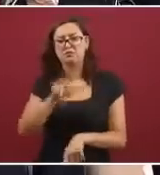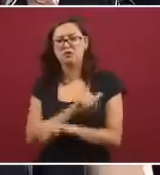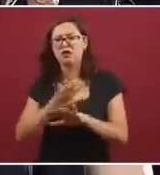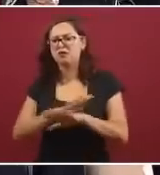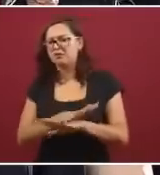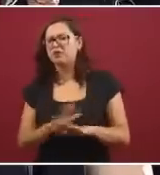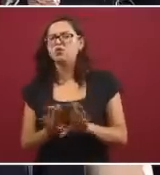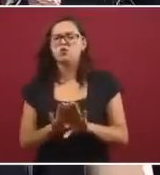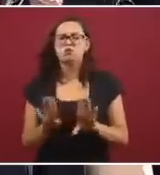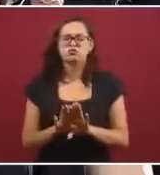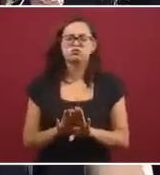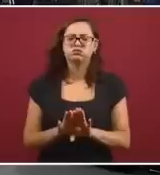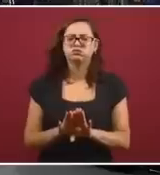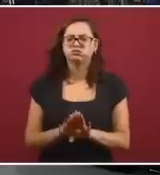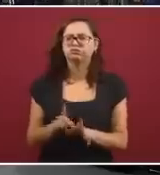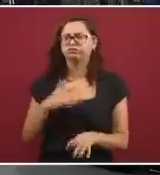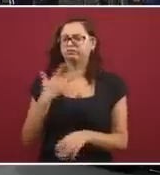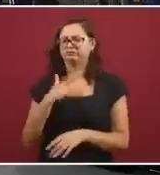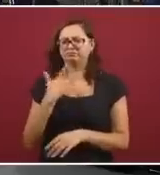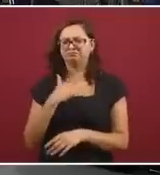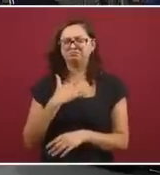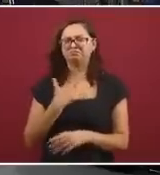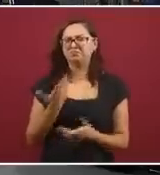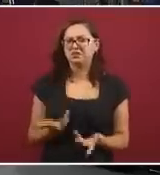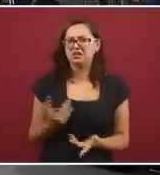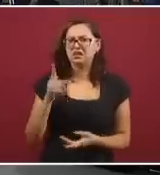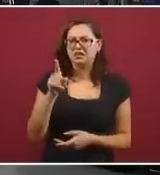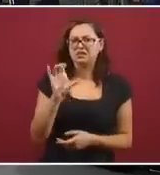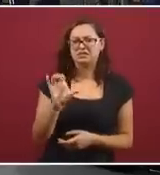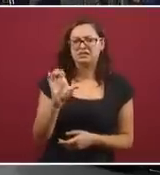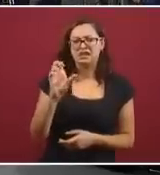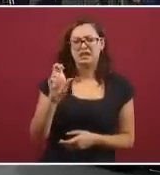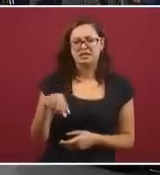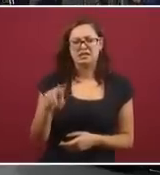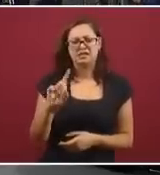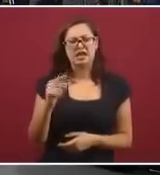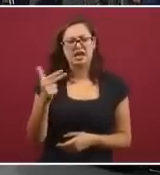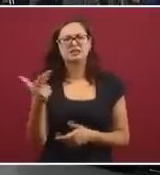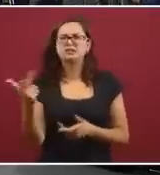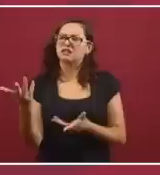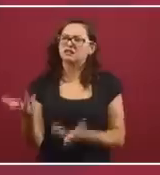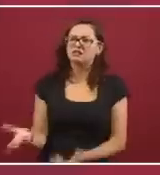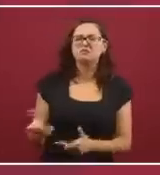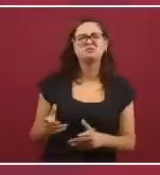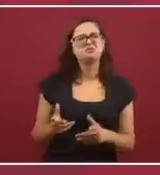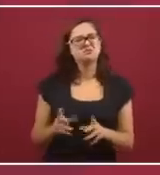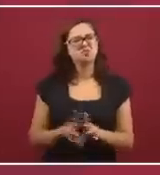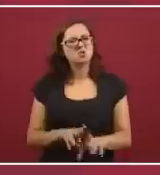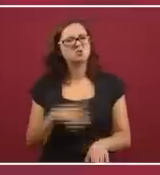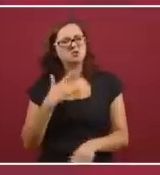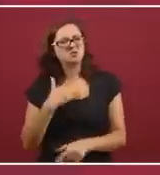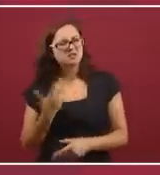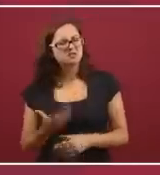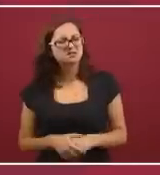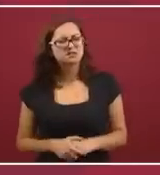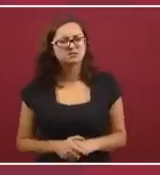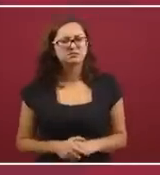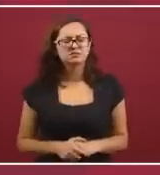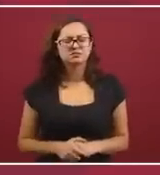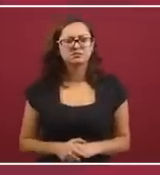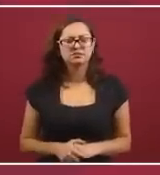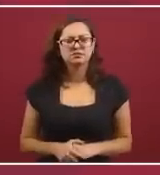general como ve estas acciones que promovió la cena de h gracias mire pues están en su derecho